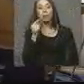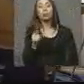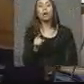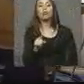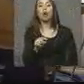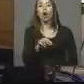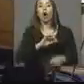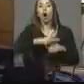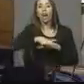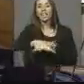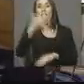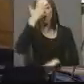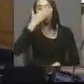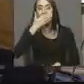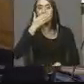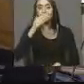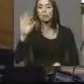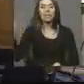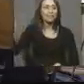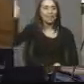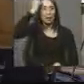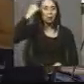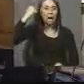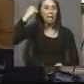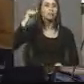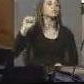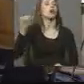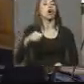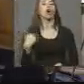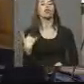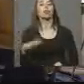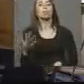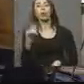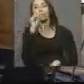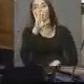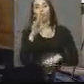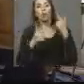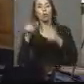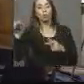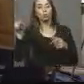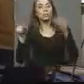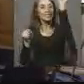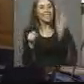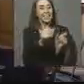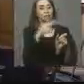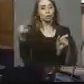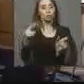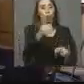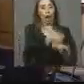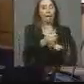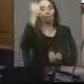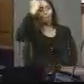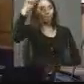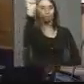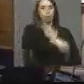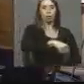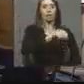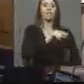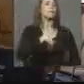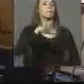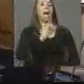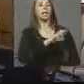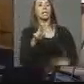le agradezco su sinceridad a usted. Que no importando el color político, usted le pega a un propio alcalde que ha sido el más